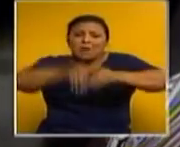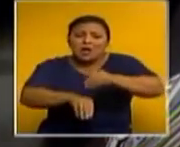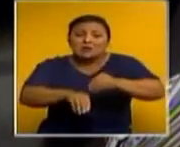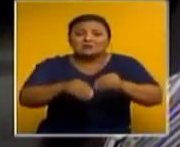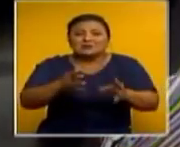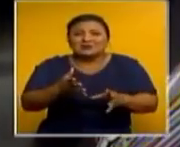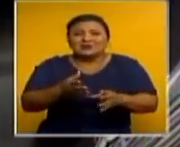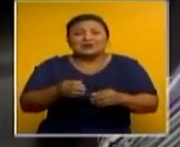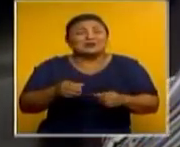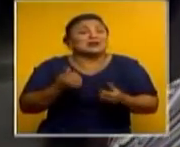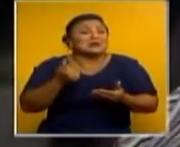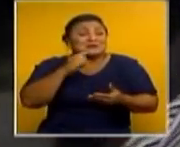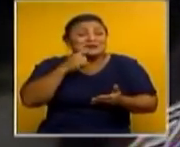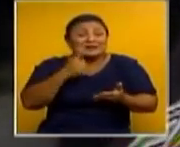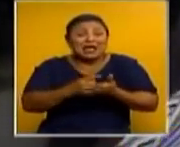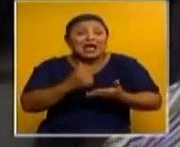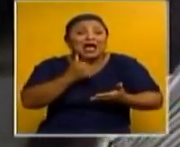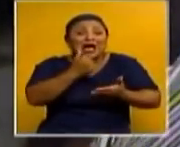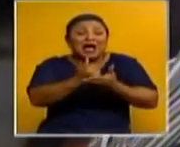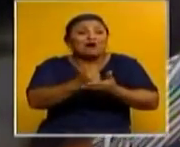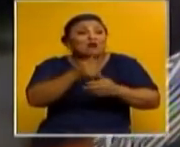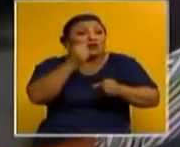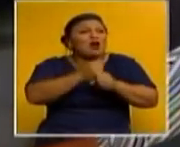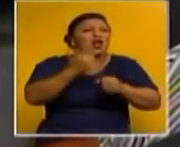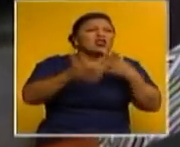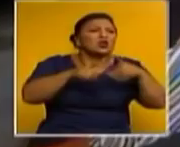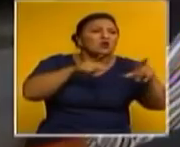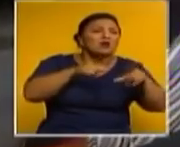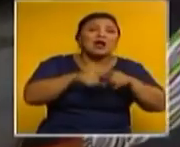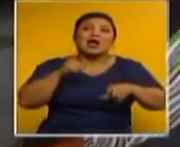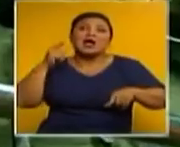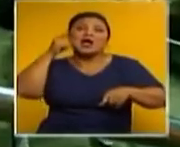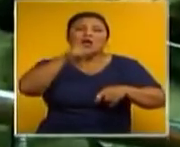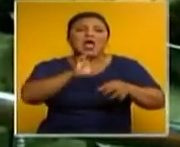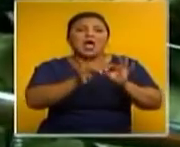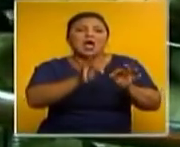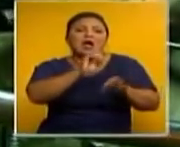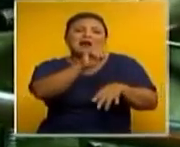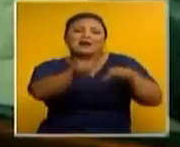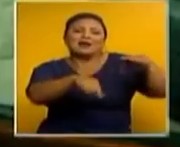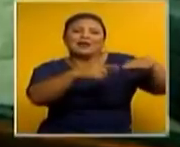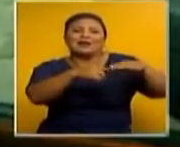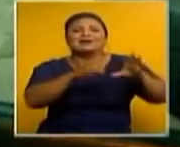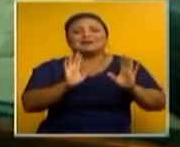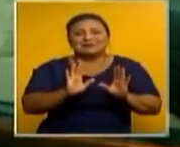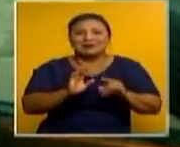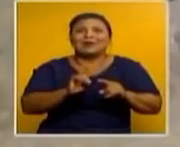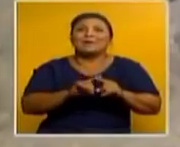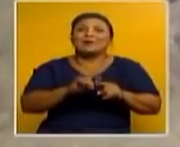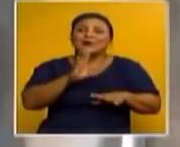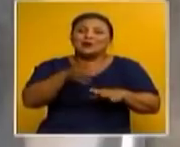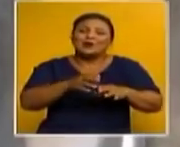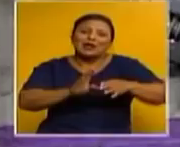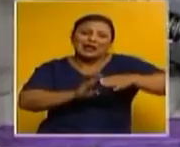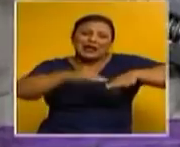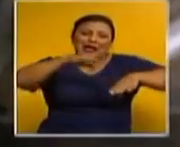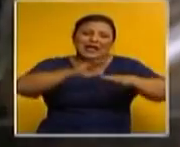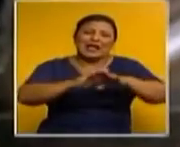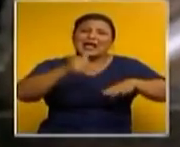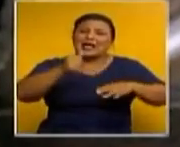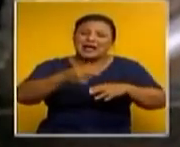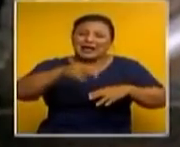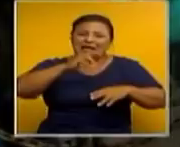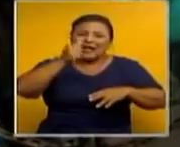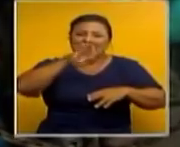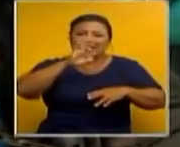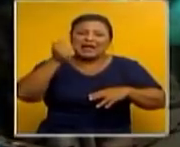emergencia, usted sabe que cuando se daña una llanta eso puede pasar en cualquier momento. La herramienta que no debe esconderse es la gata, la llave de ruedas,